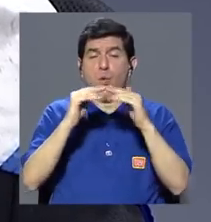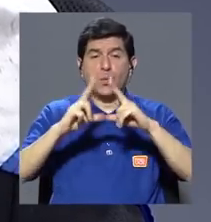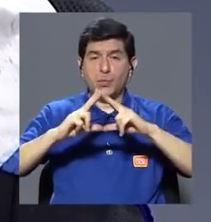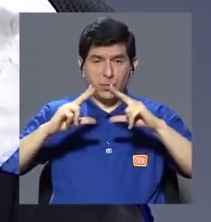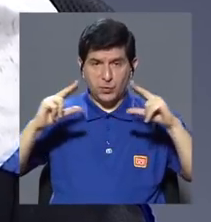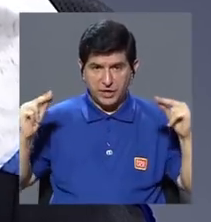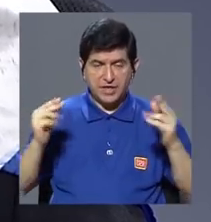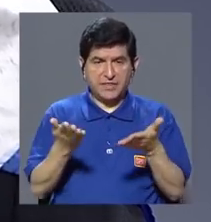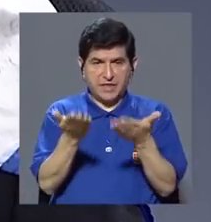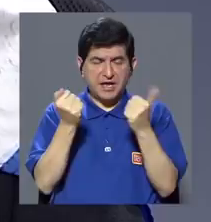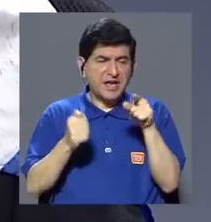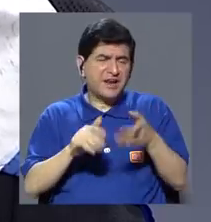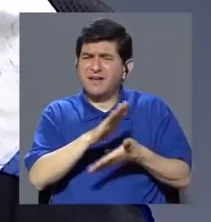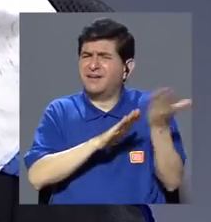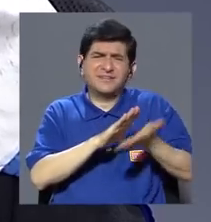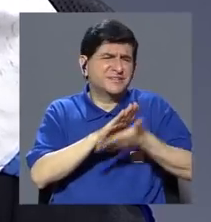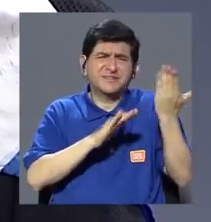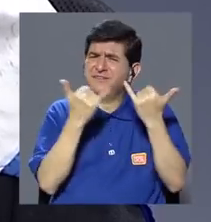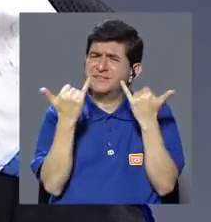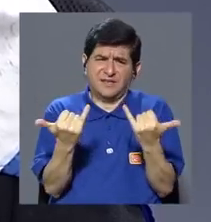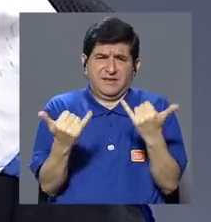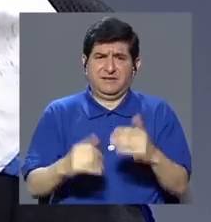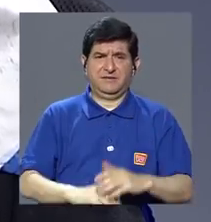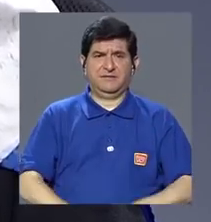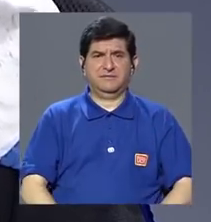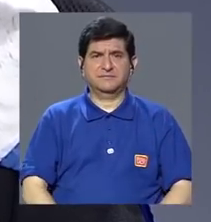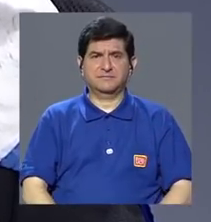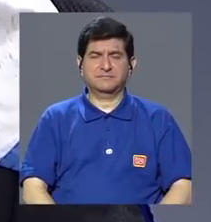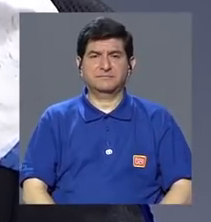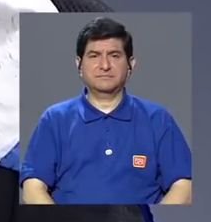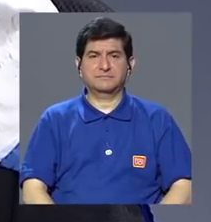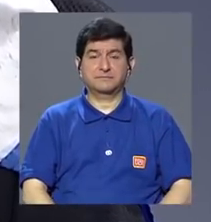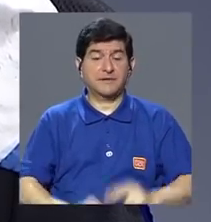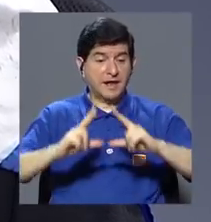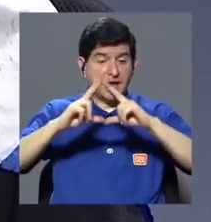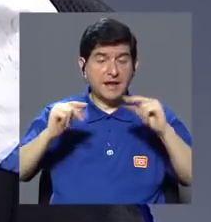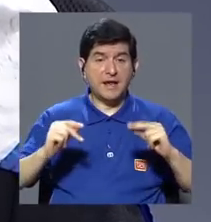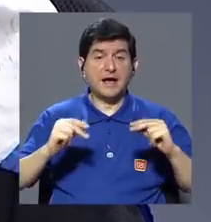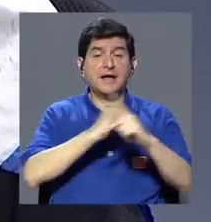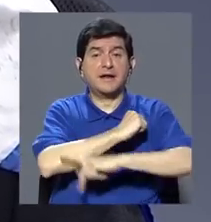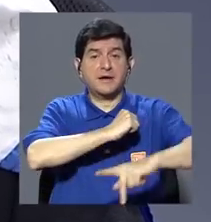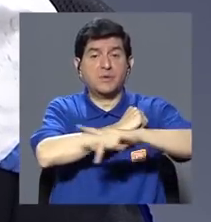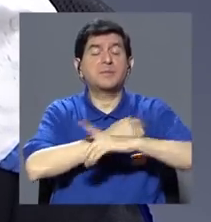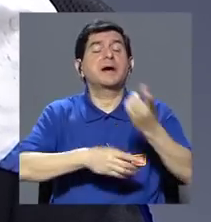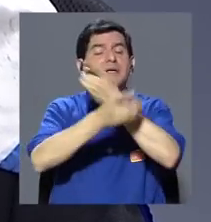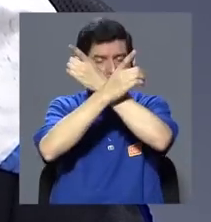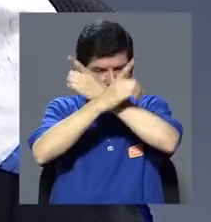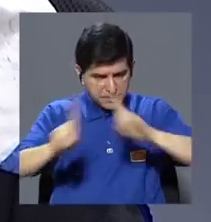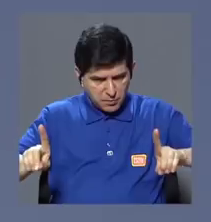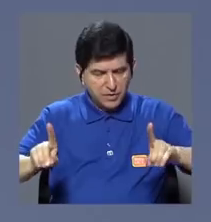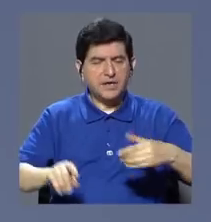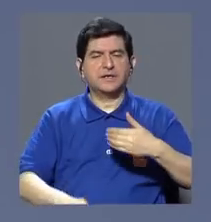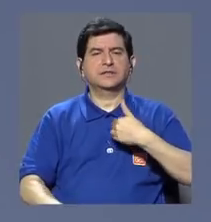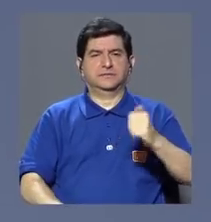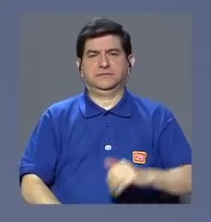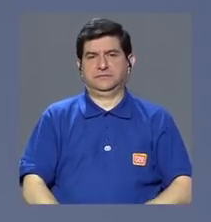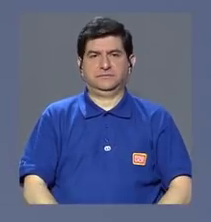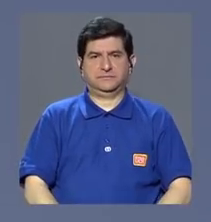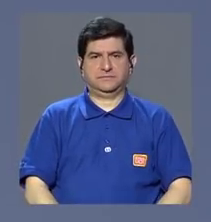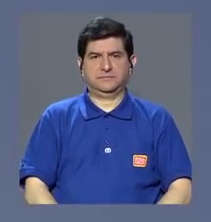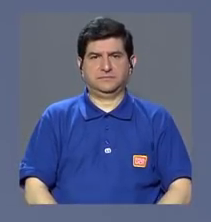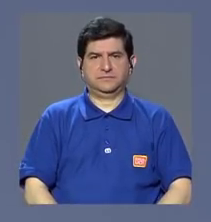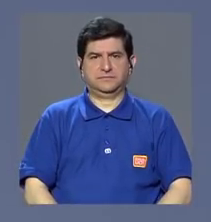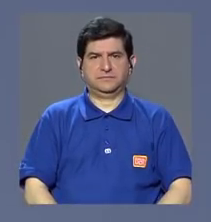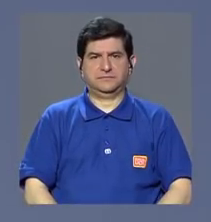quiere que él se vaya que se vaya y que nicaragua sea un país democrático que no